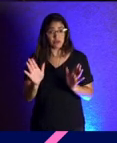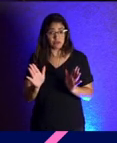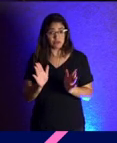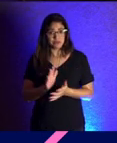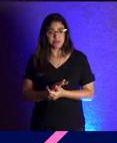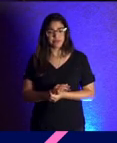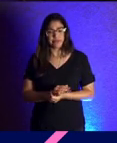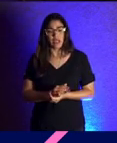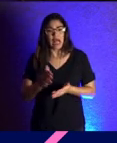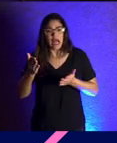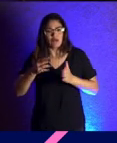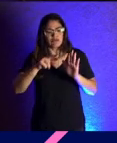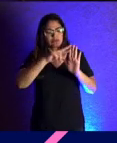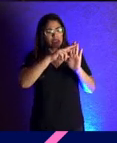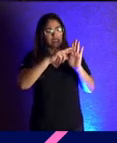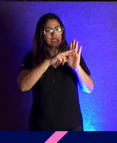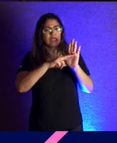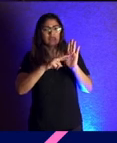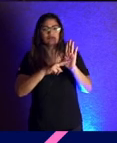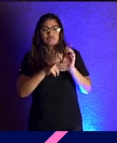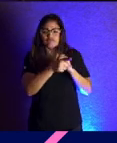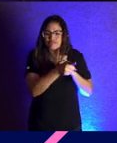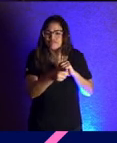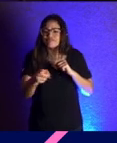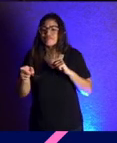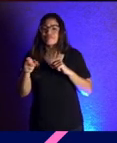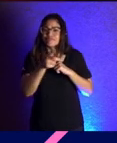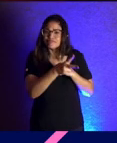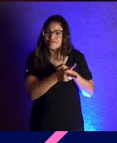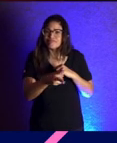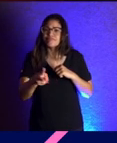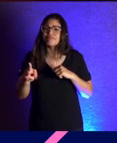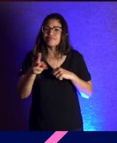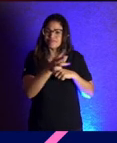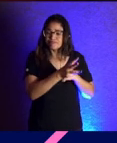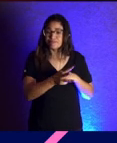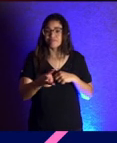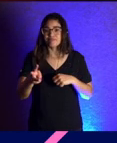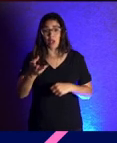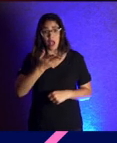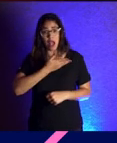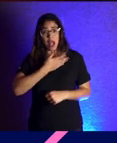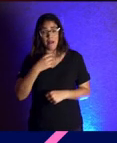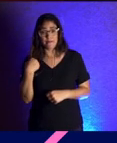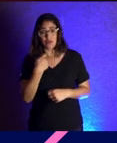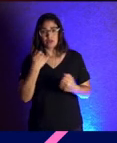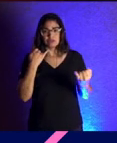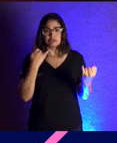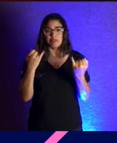semanal, donde nuestros compañeros publican cómo esta